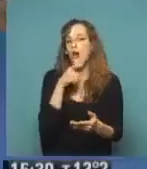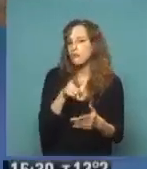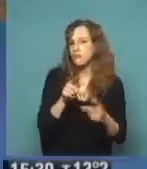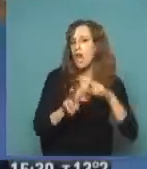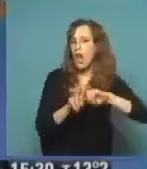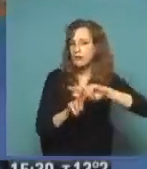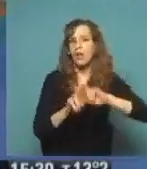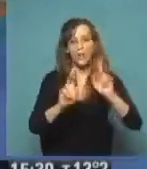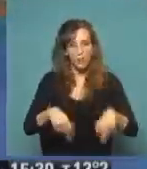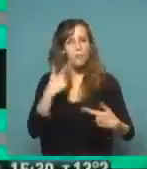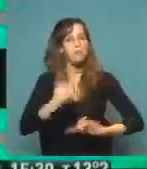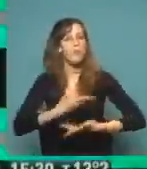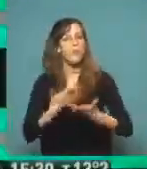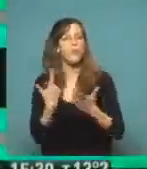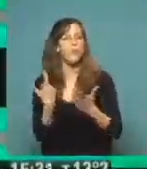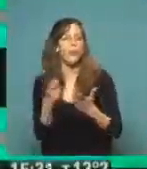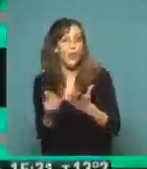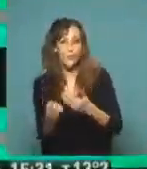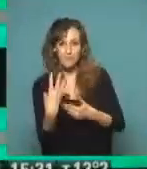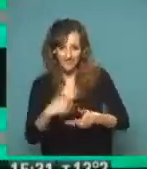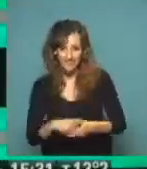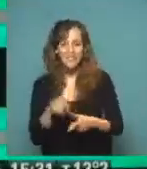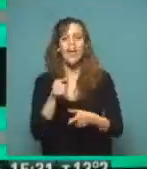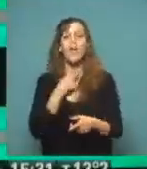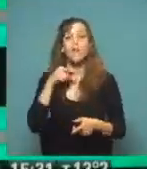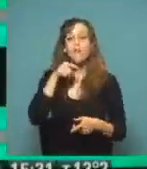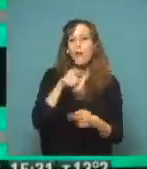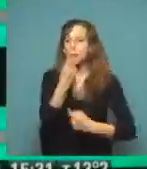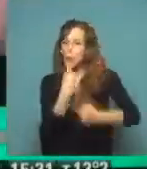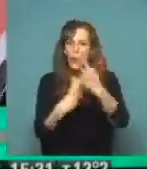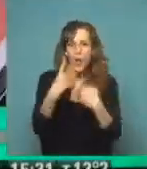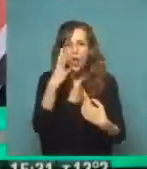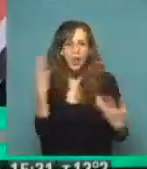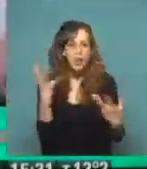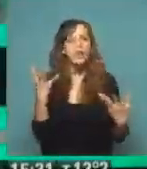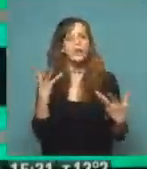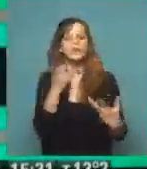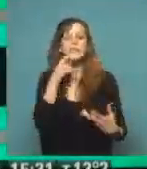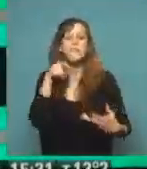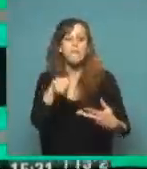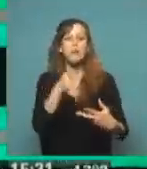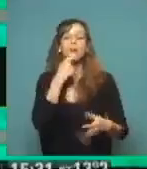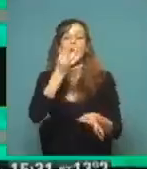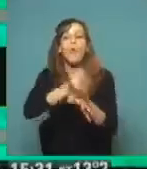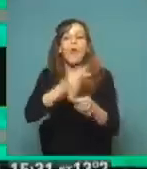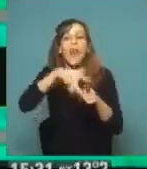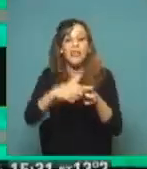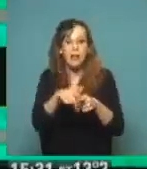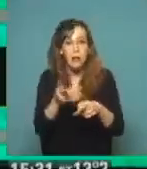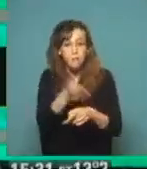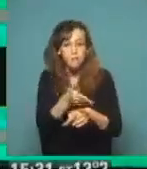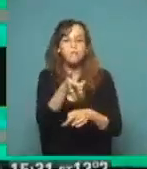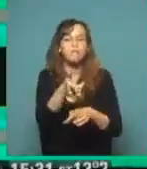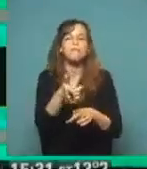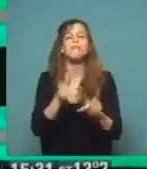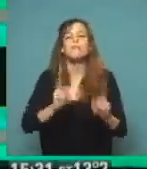Y queremos tus videos. Queremos tus videos con preguntas, pero también con lo que estás haciendo. Si estás en una escuela técnica, mejor todavía. Mandanos videos